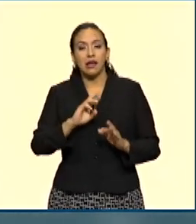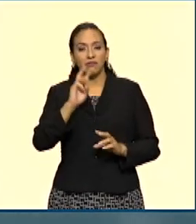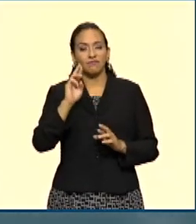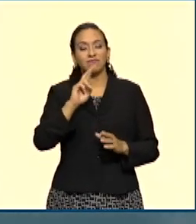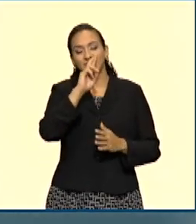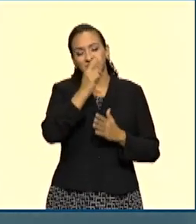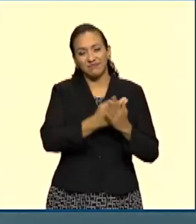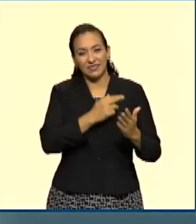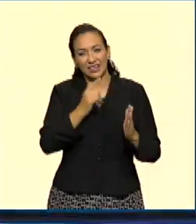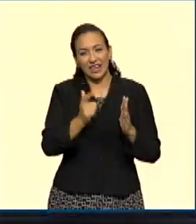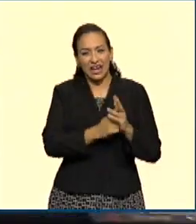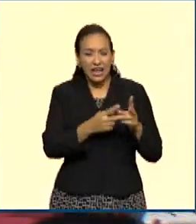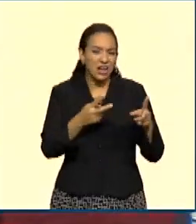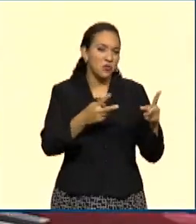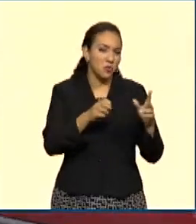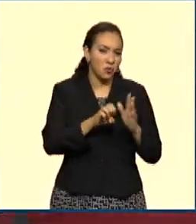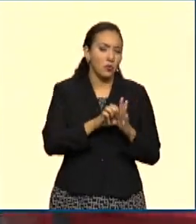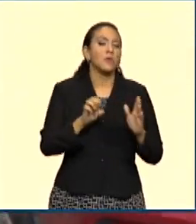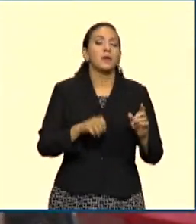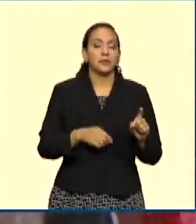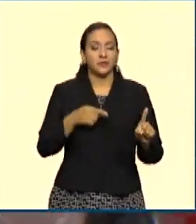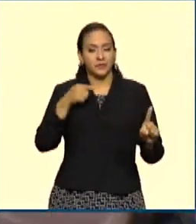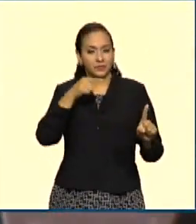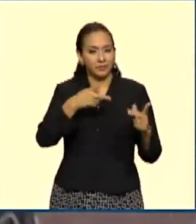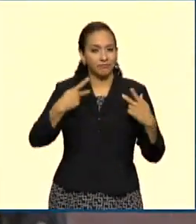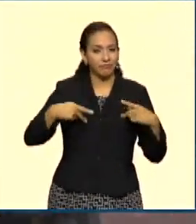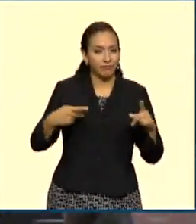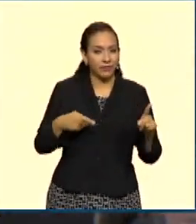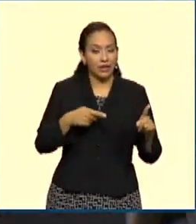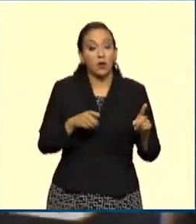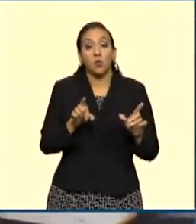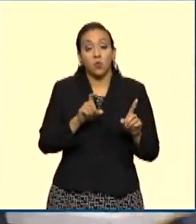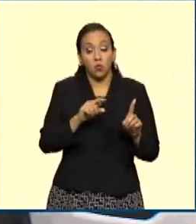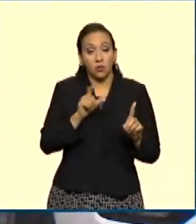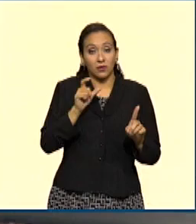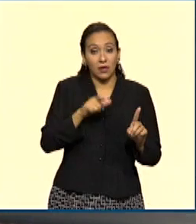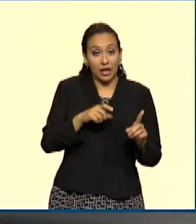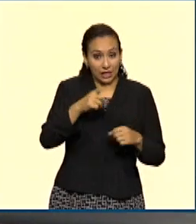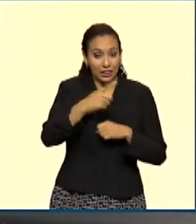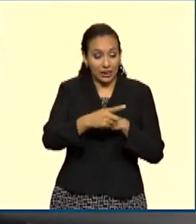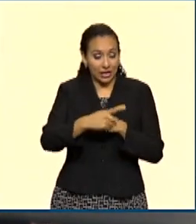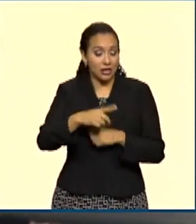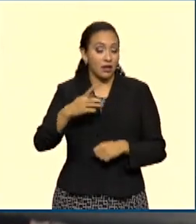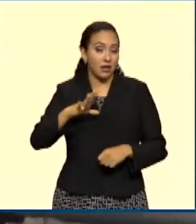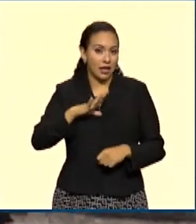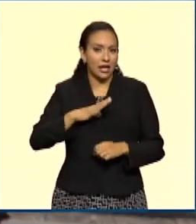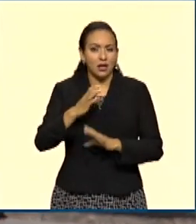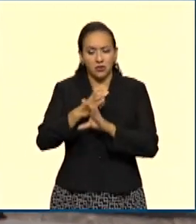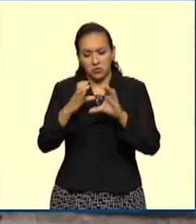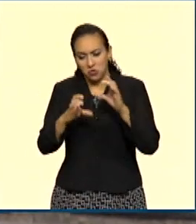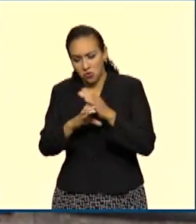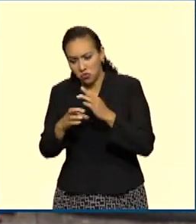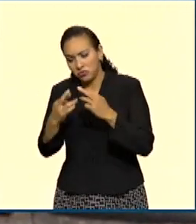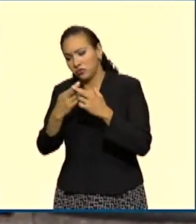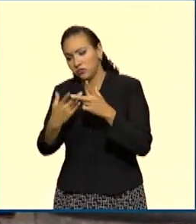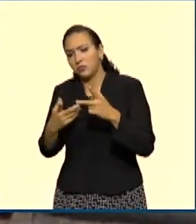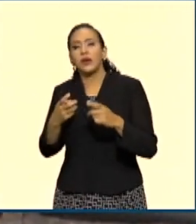su reparación integral, con independencia de que el delito de daño precisamente en los bienes pues haya